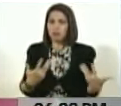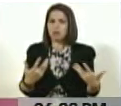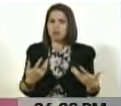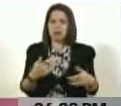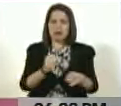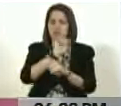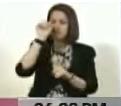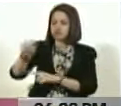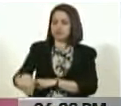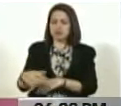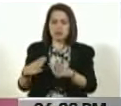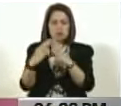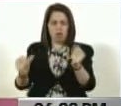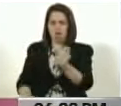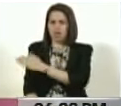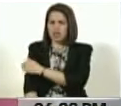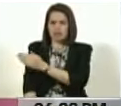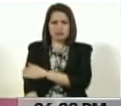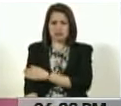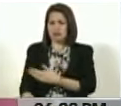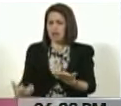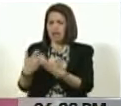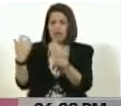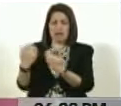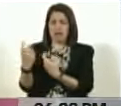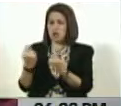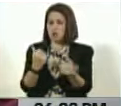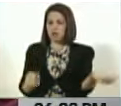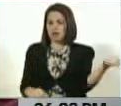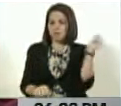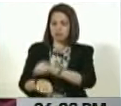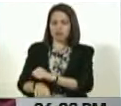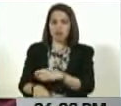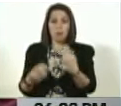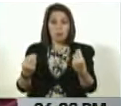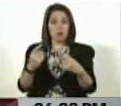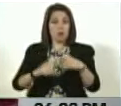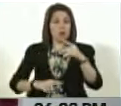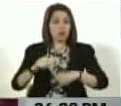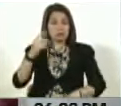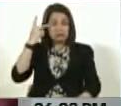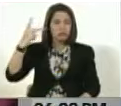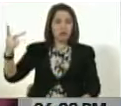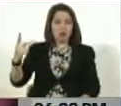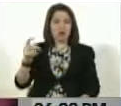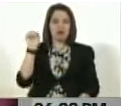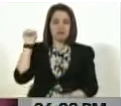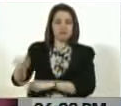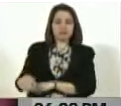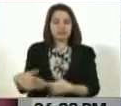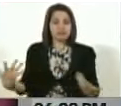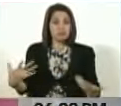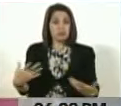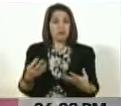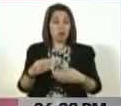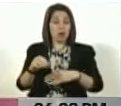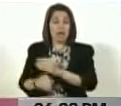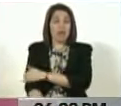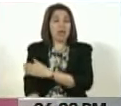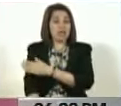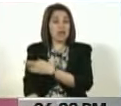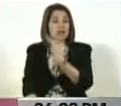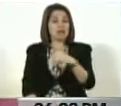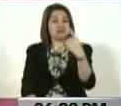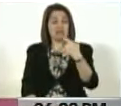derecha, el imperialismo y su guerra económica y su guerra comunicacional y psicológica. Siempre la derecha subestima al pueblo. Pero desde que